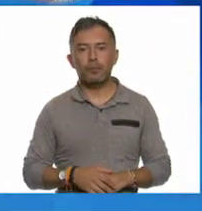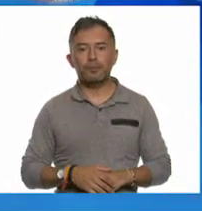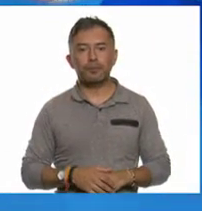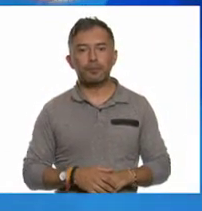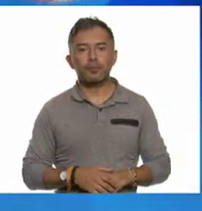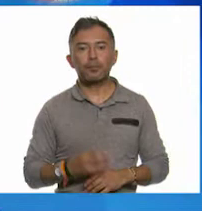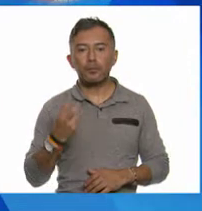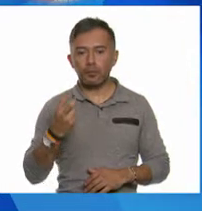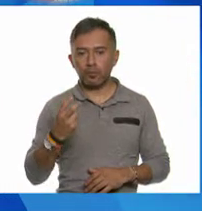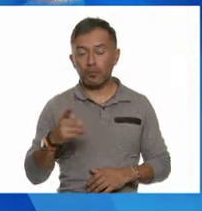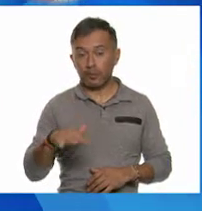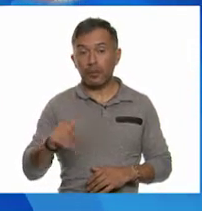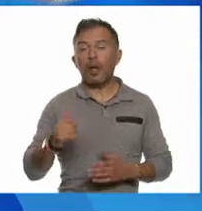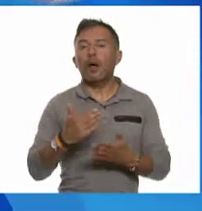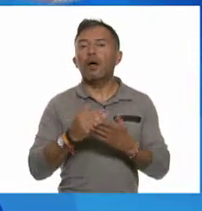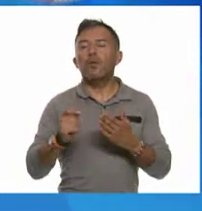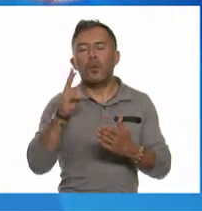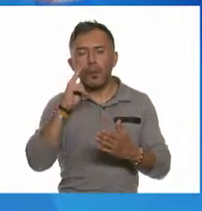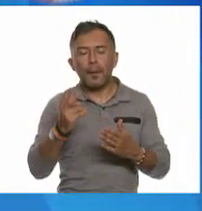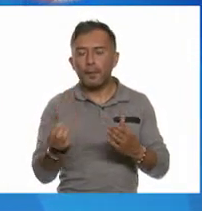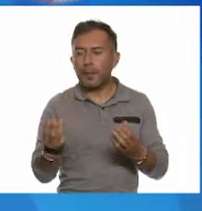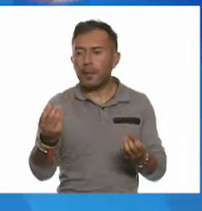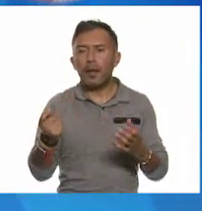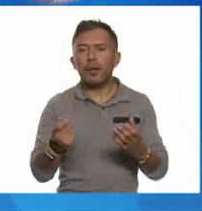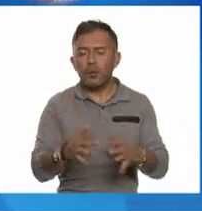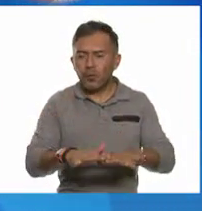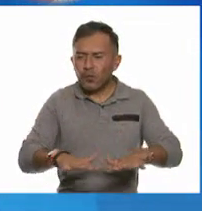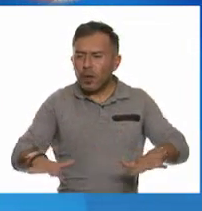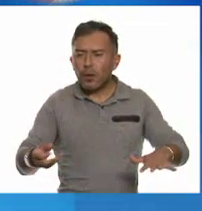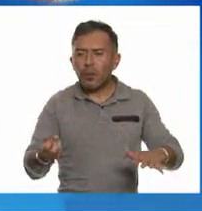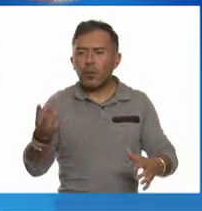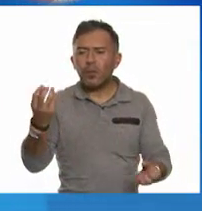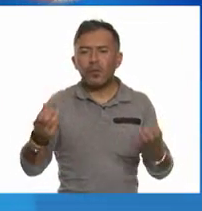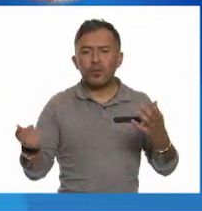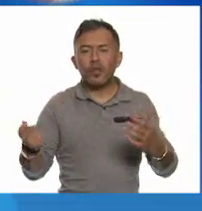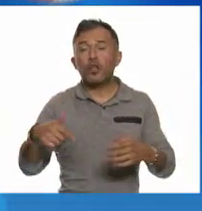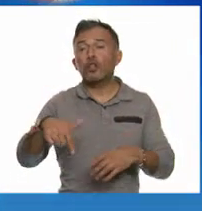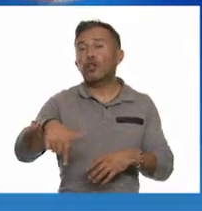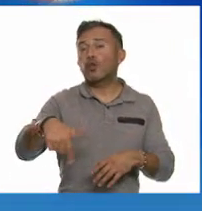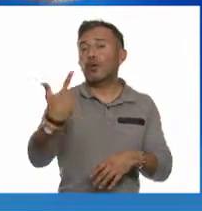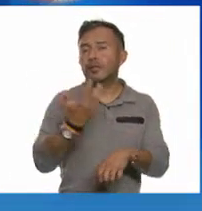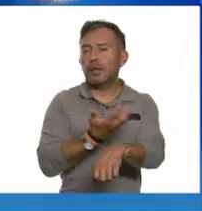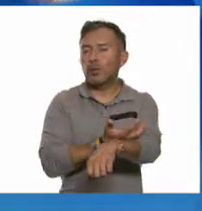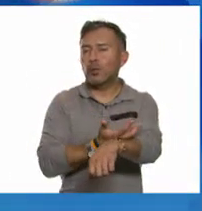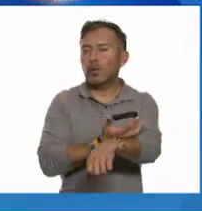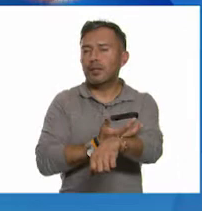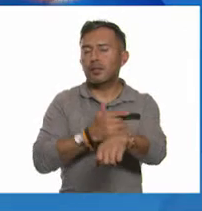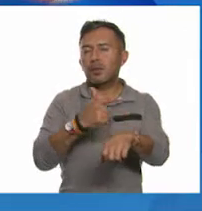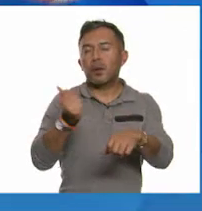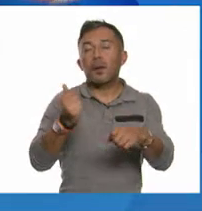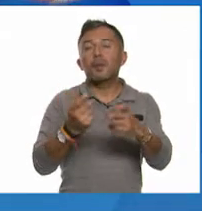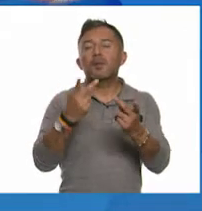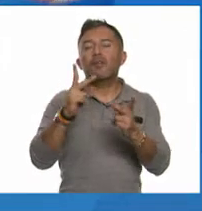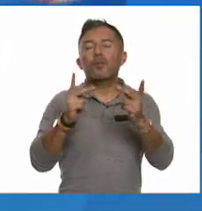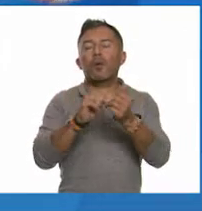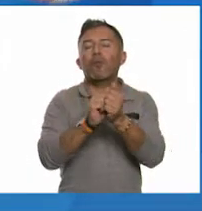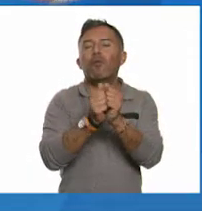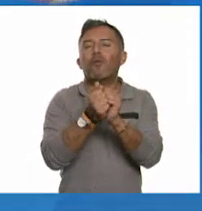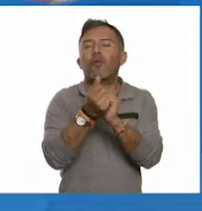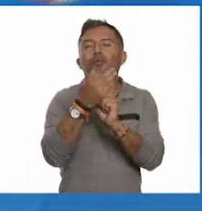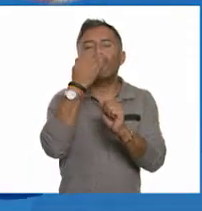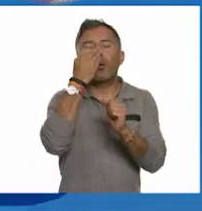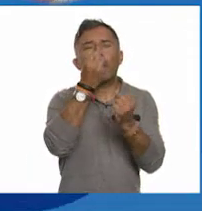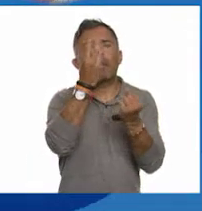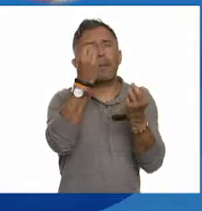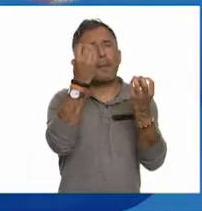Brillaban aquí y allá lindas flores sobre el suelo y había 12 duraznales que en primavera se cubrían de flores y que en